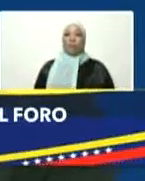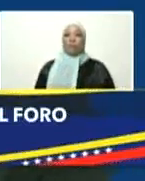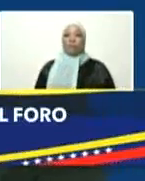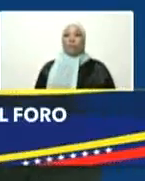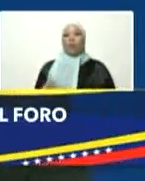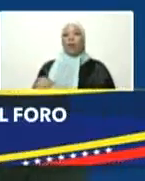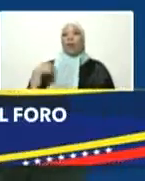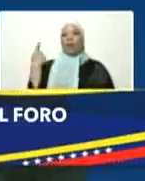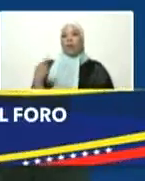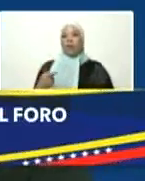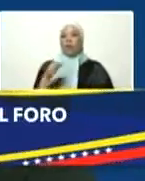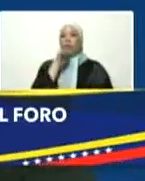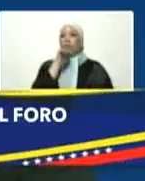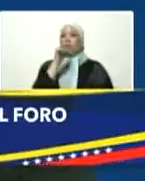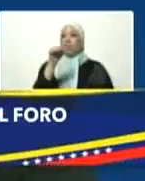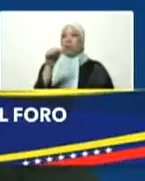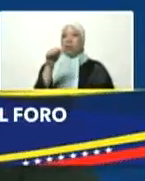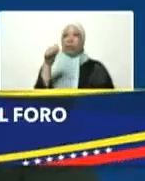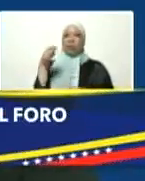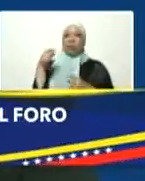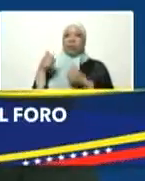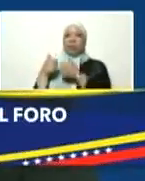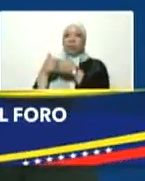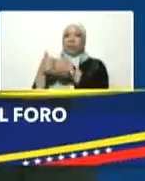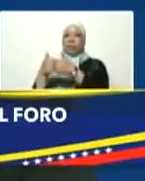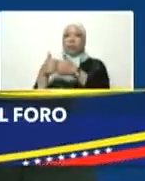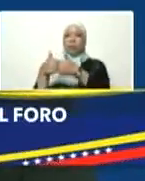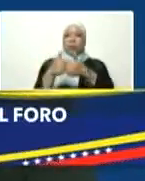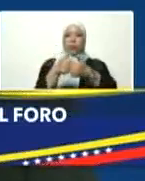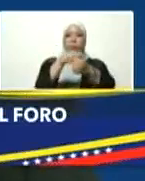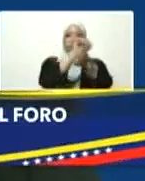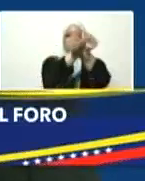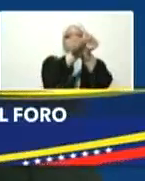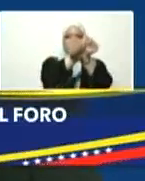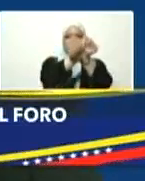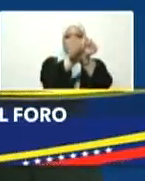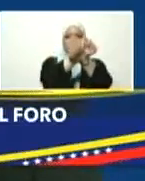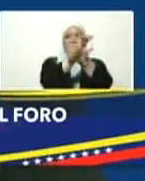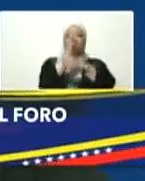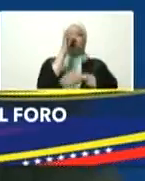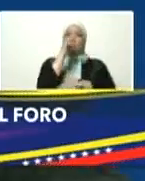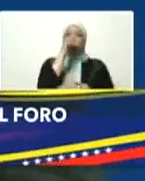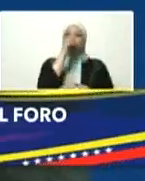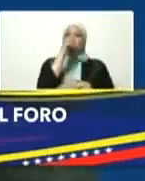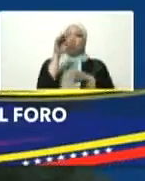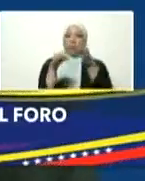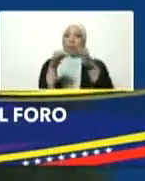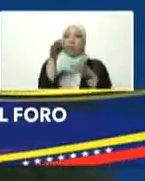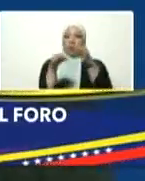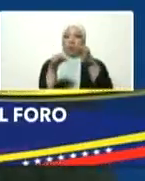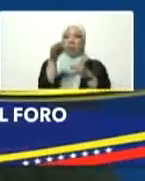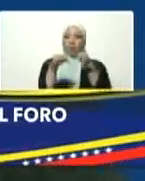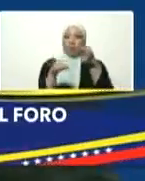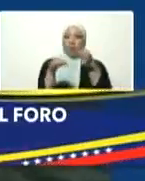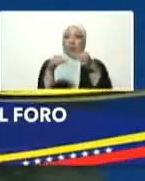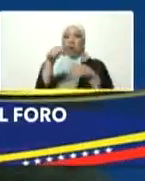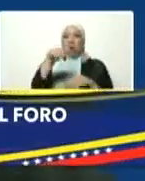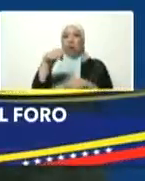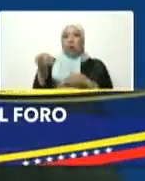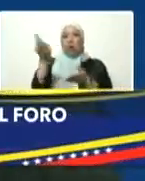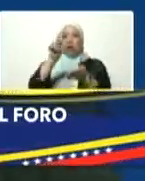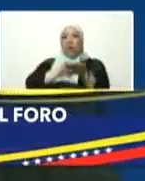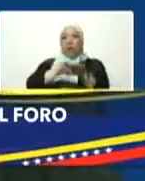después de esa terrible persecución e injusto encarcelamiento de que fue objeto, regresa hoy con la